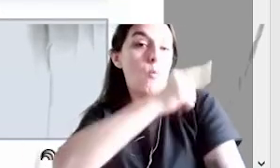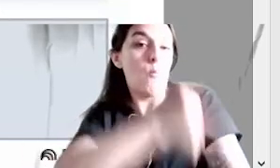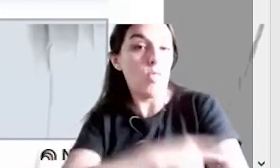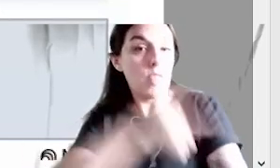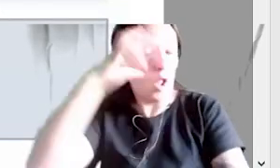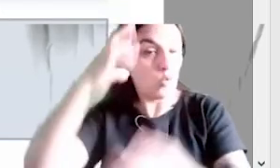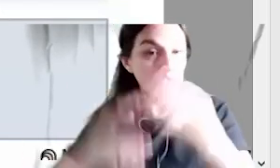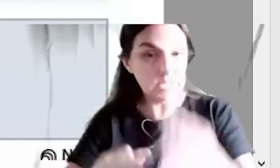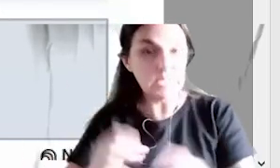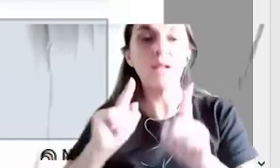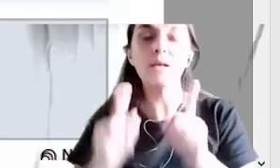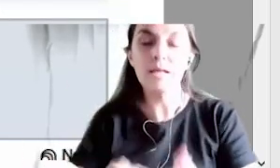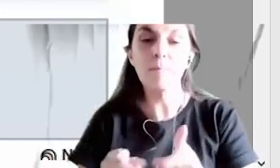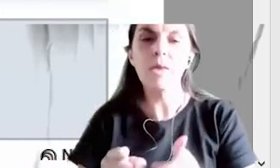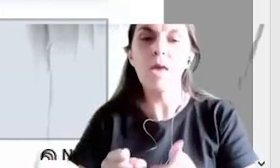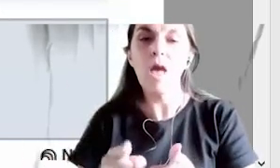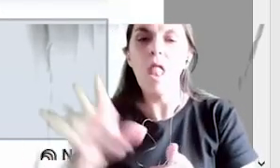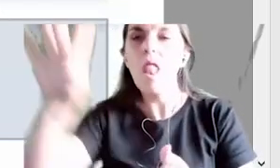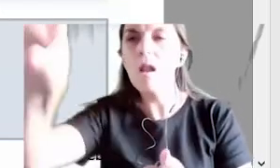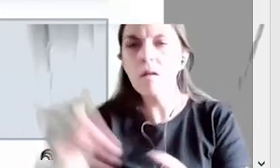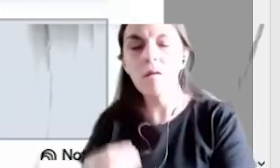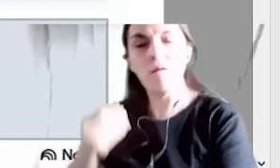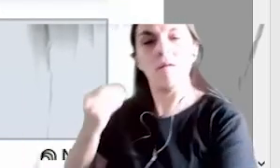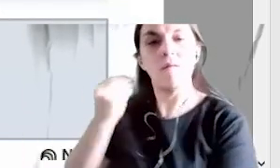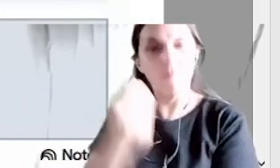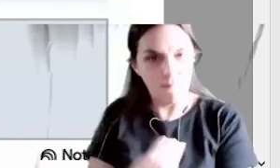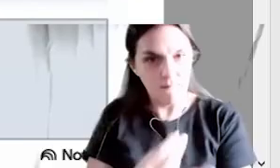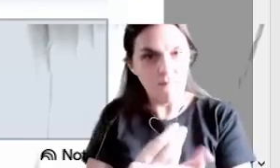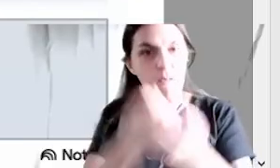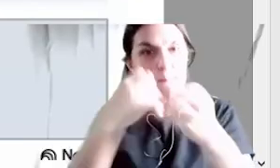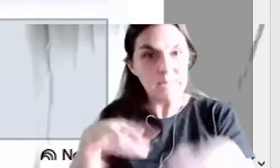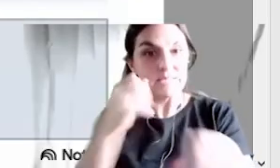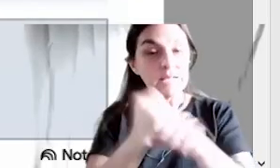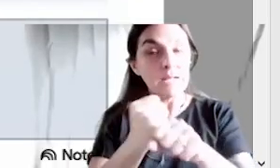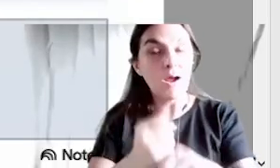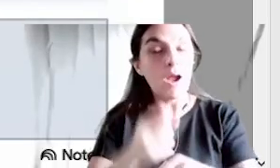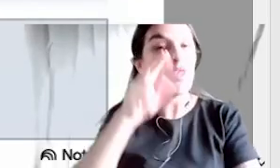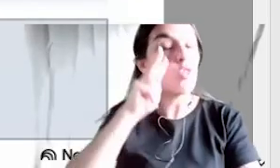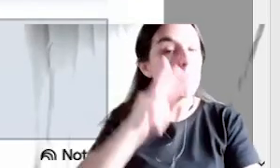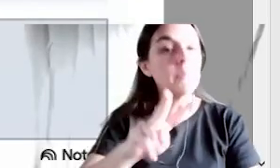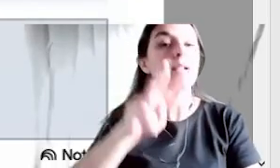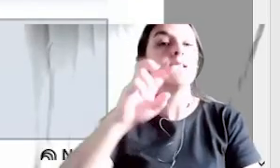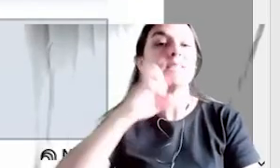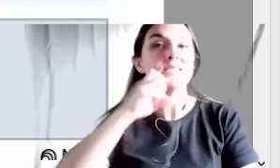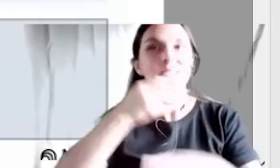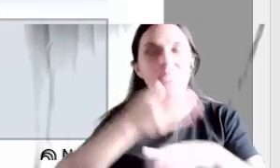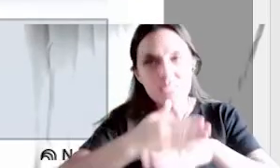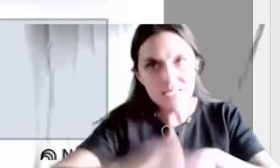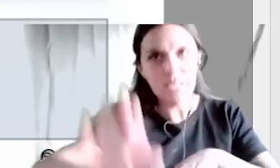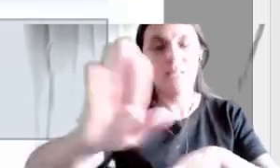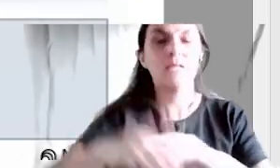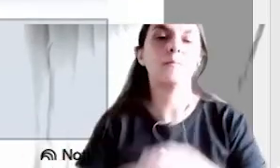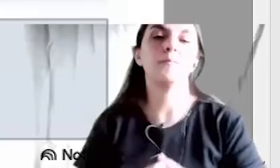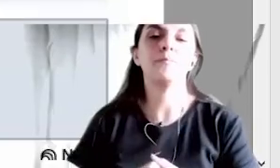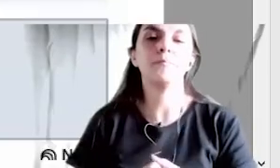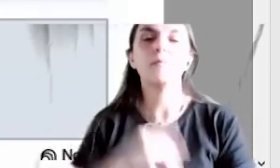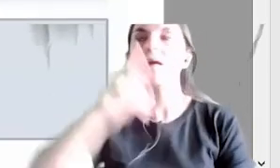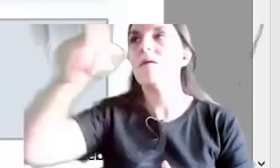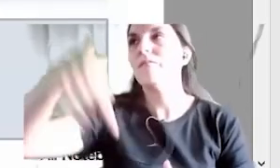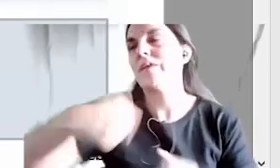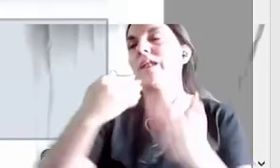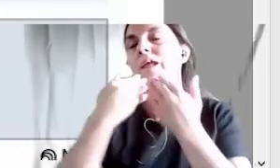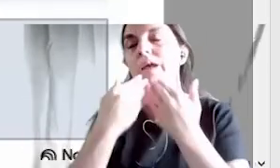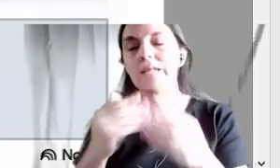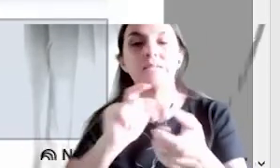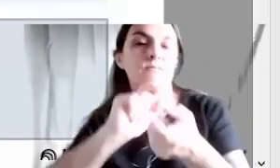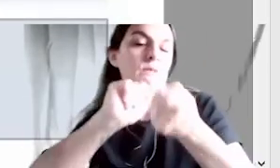que hayan sido nombrados o ingresados a partir del año 2017, porque esto se produce con la reforma